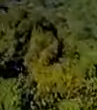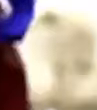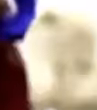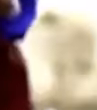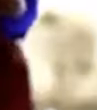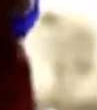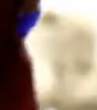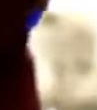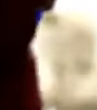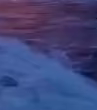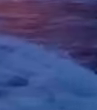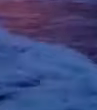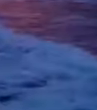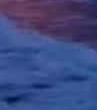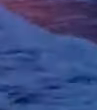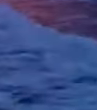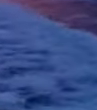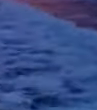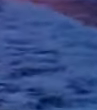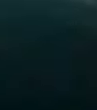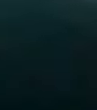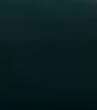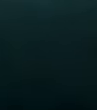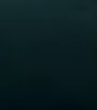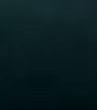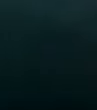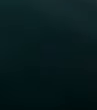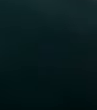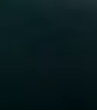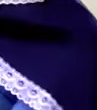Transmitió el gobierno de El Salvador.